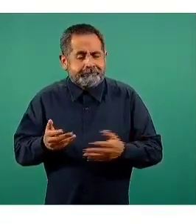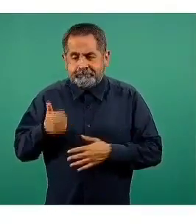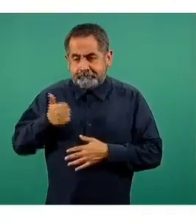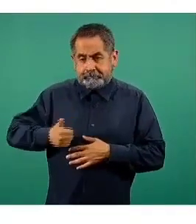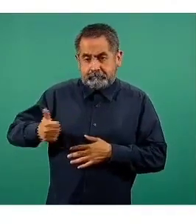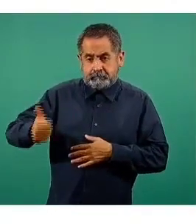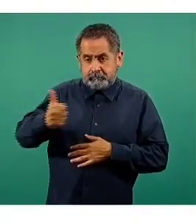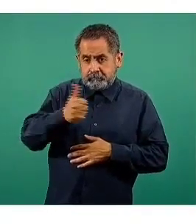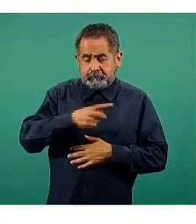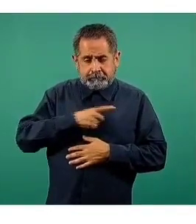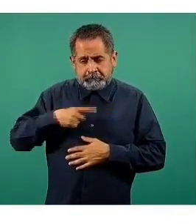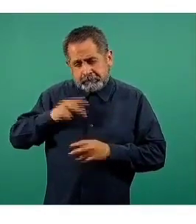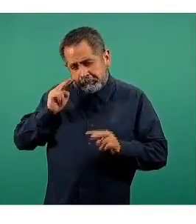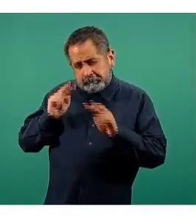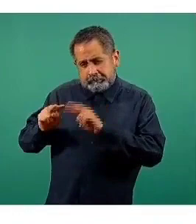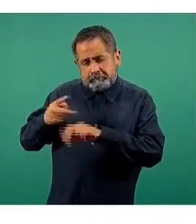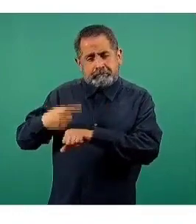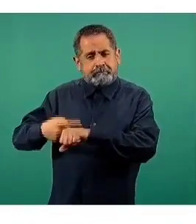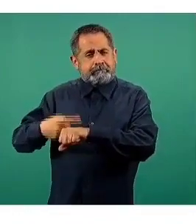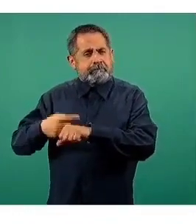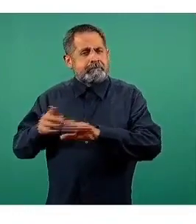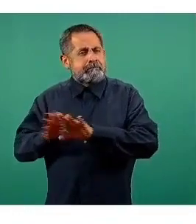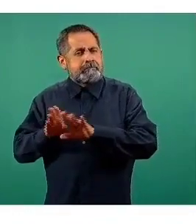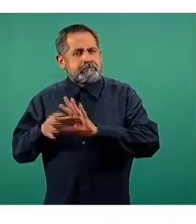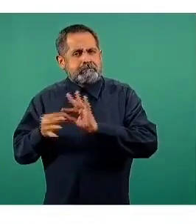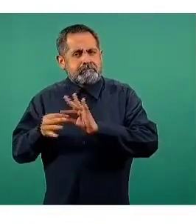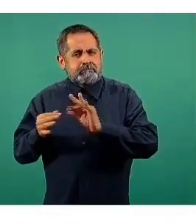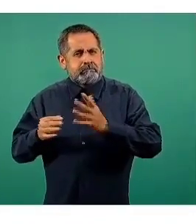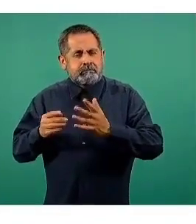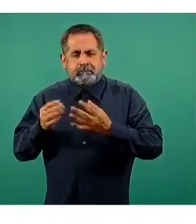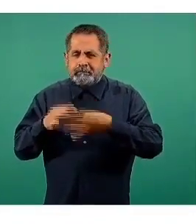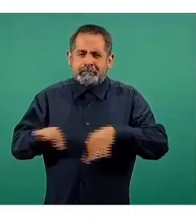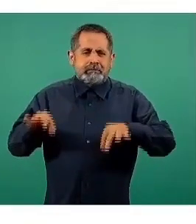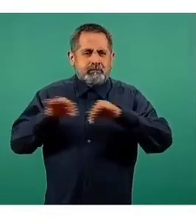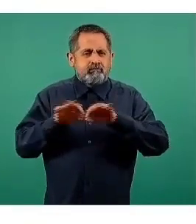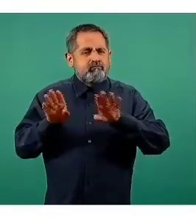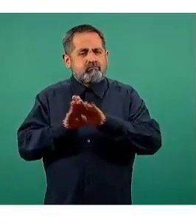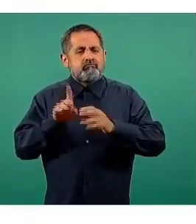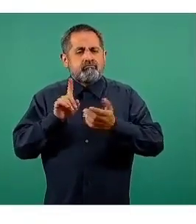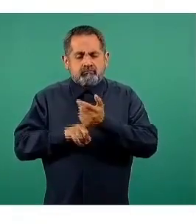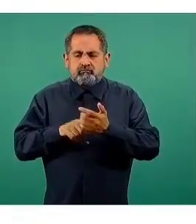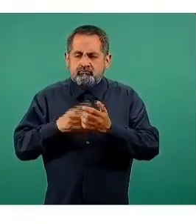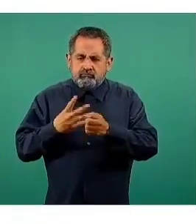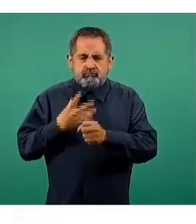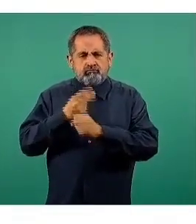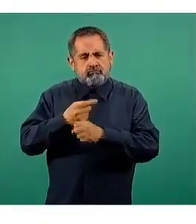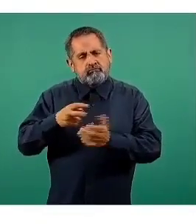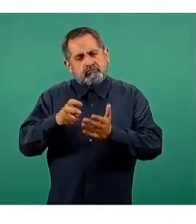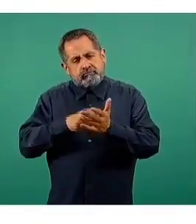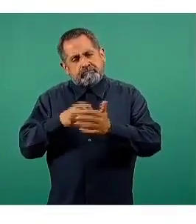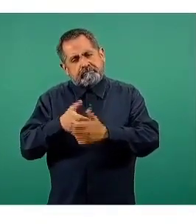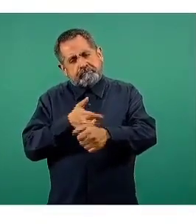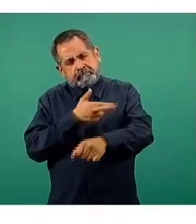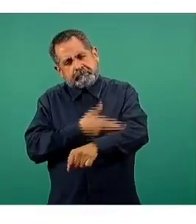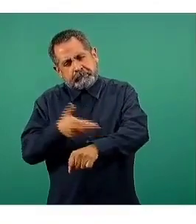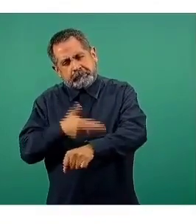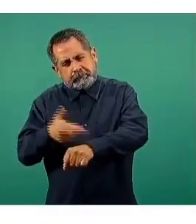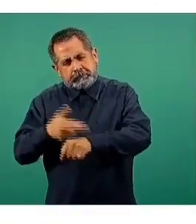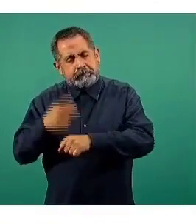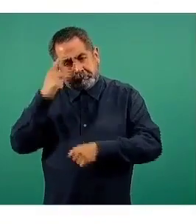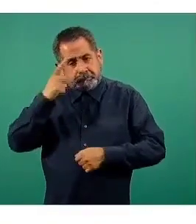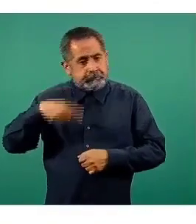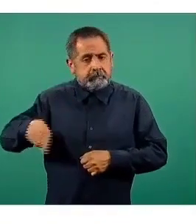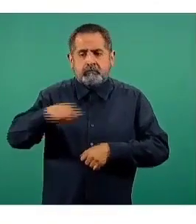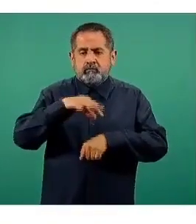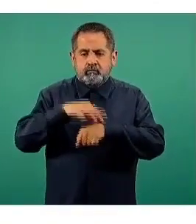en las cuales se expresa la enfermedad, nos obliga a la necesidad de diseñar medidas preventivas para los